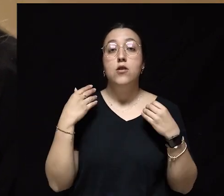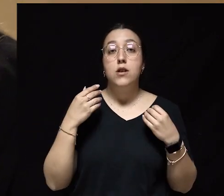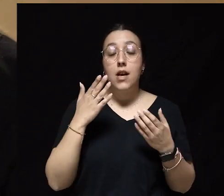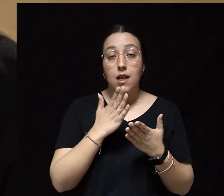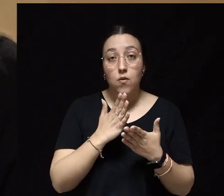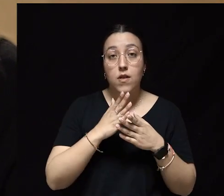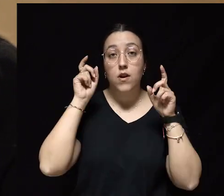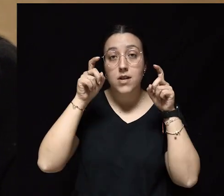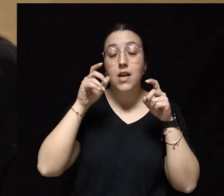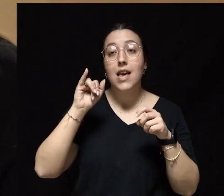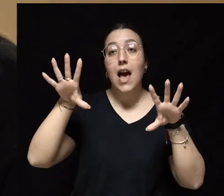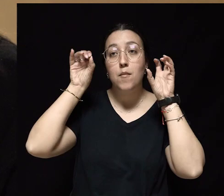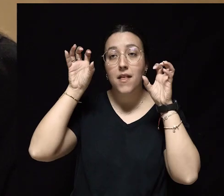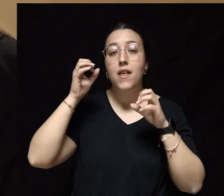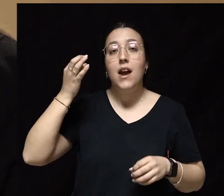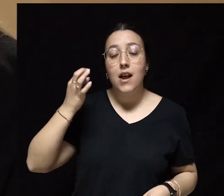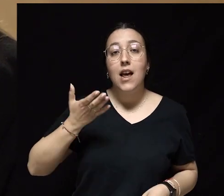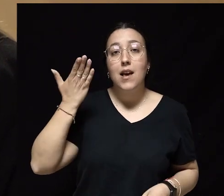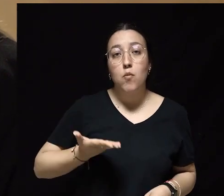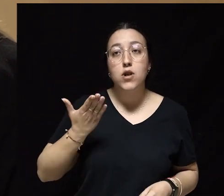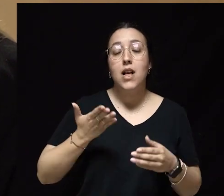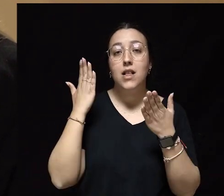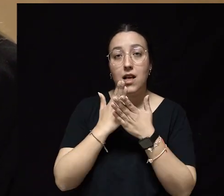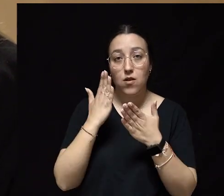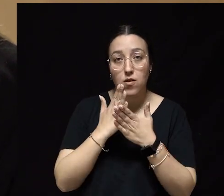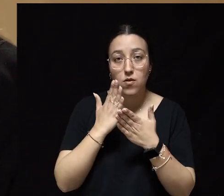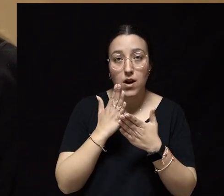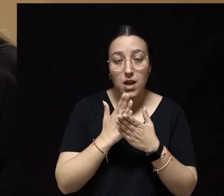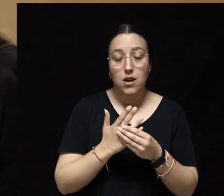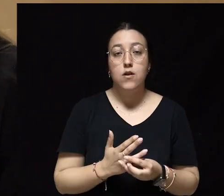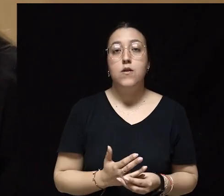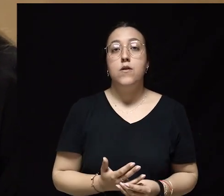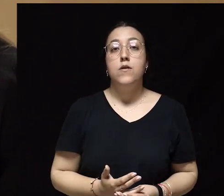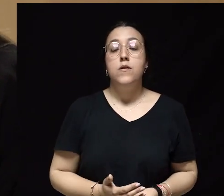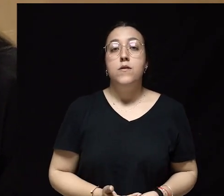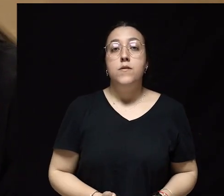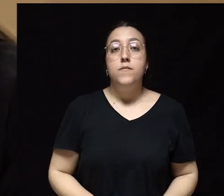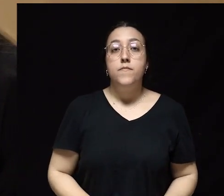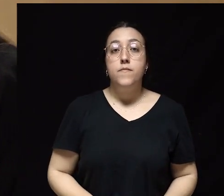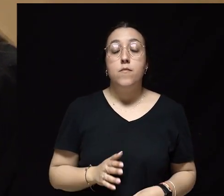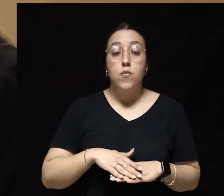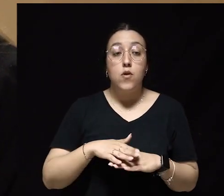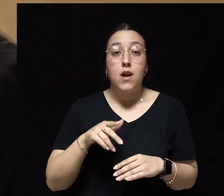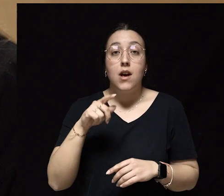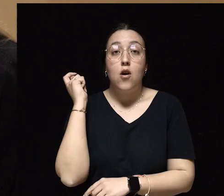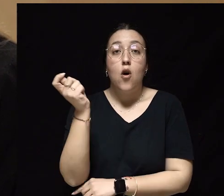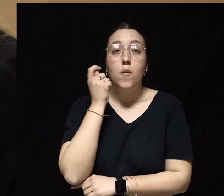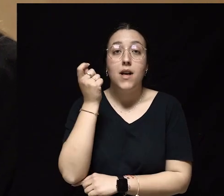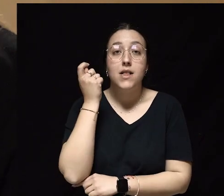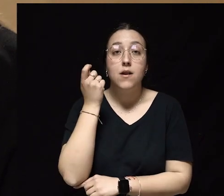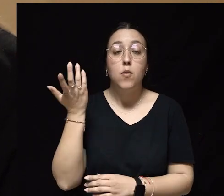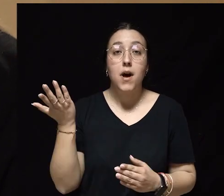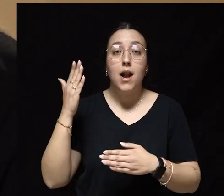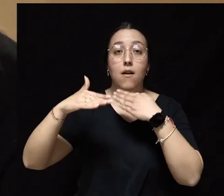trabajar desde muy pequeñitos, ¿vale? A que aprendan a valorar la importancia de qué es la educación,